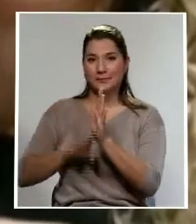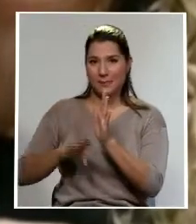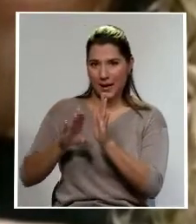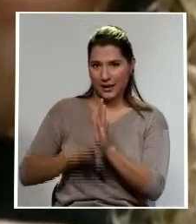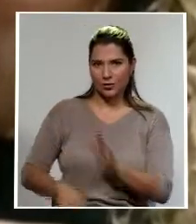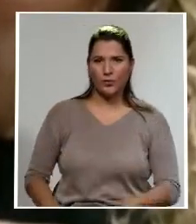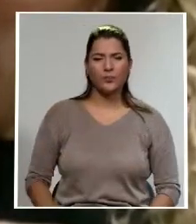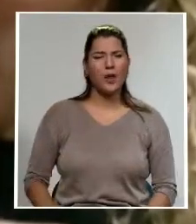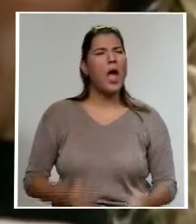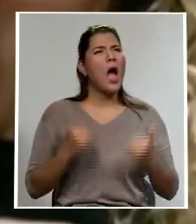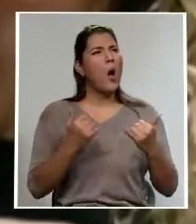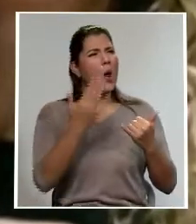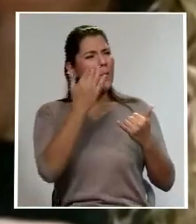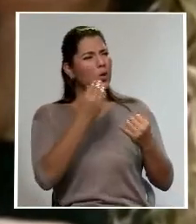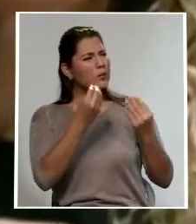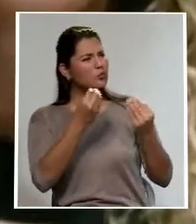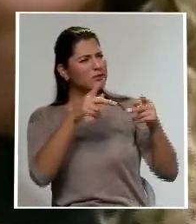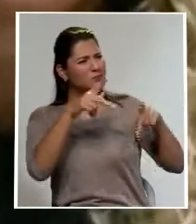este proyecto muy fuerte.